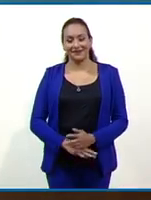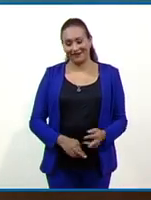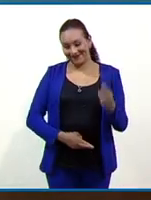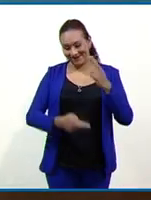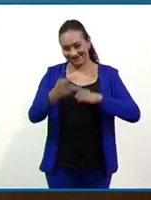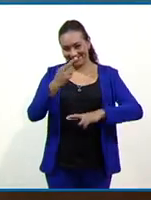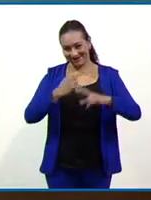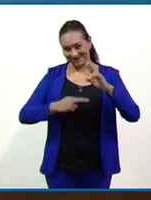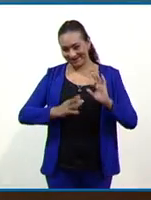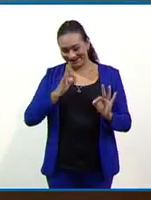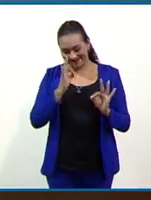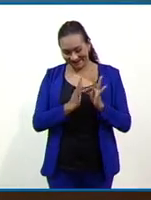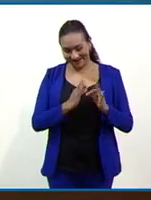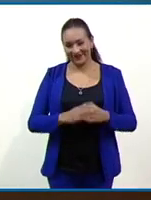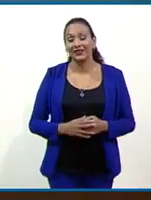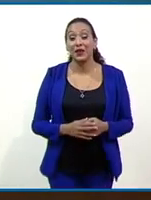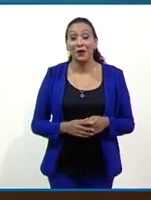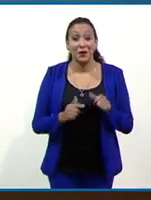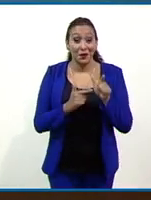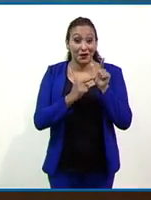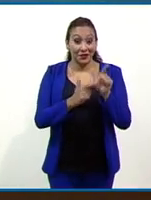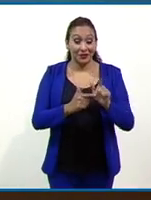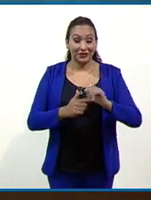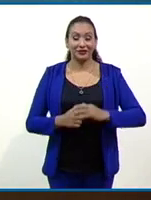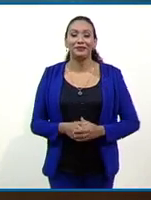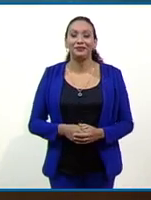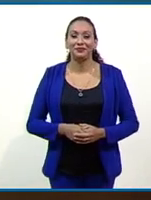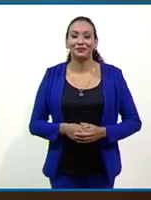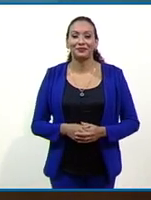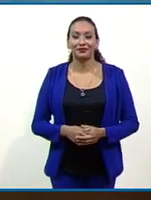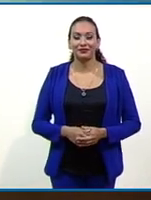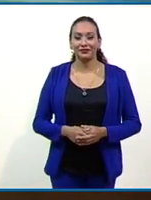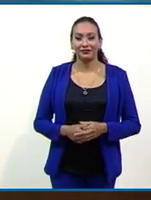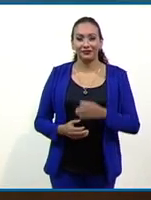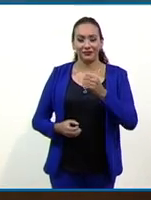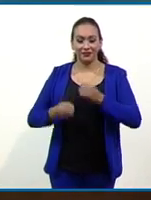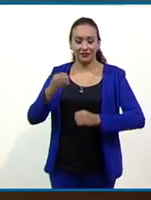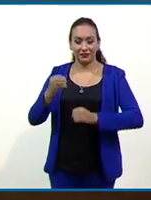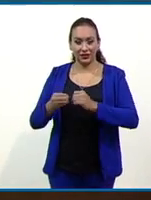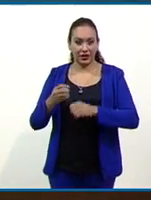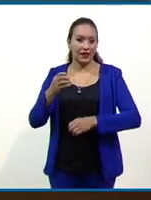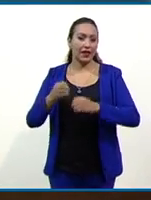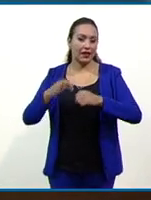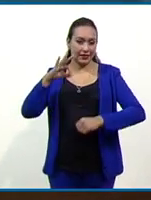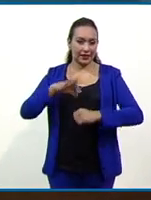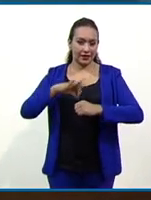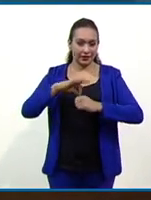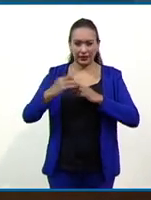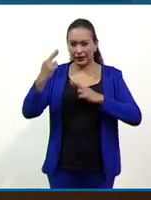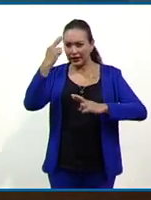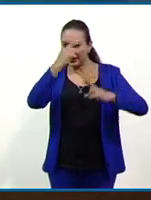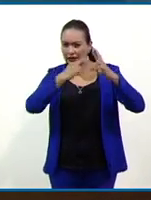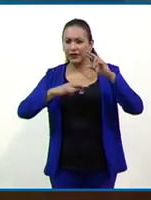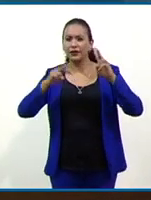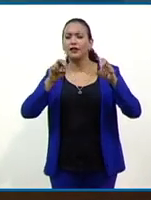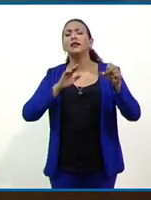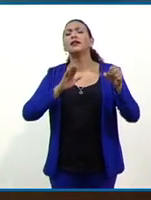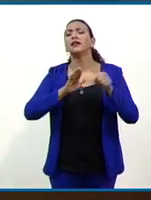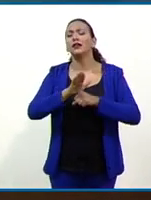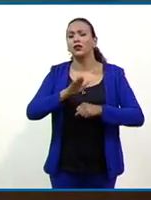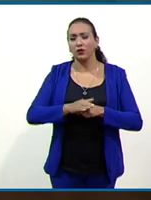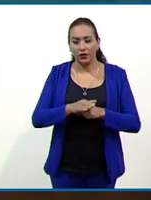Nuevamente ya estamos con ustedes con más información. Por supuesto, la Sala Superior del Tribunal Electoral analizó un asunto